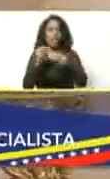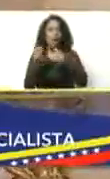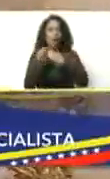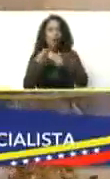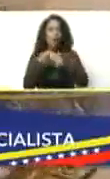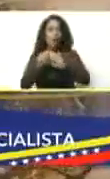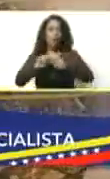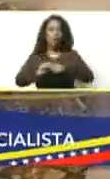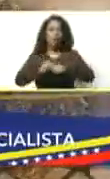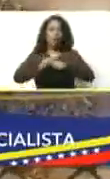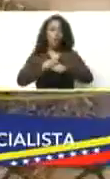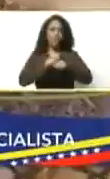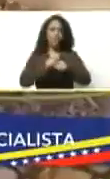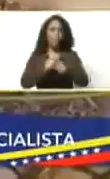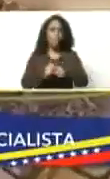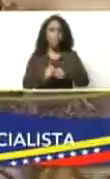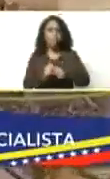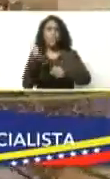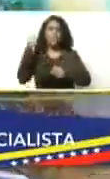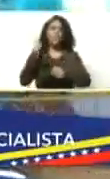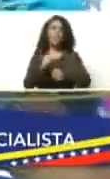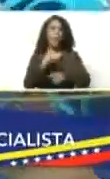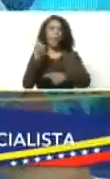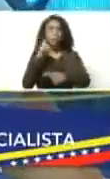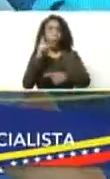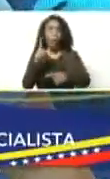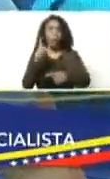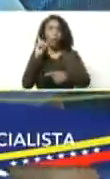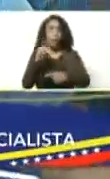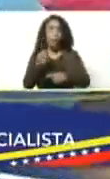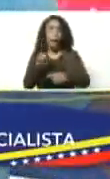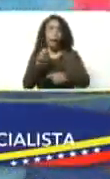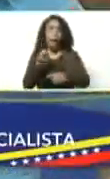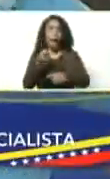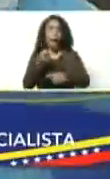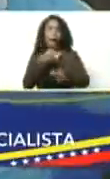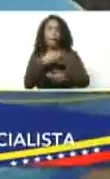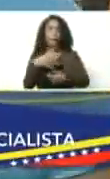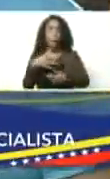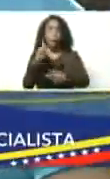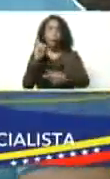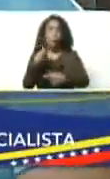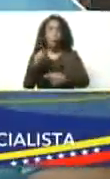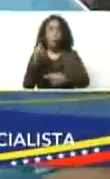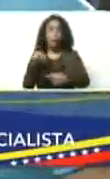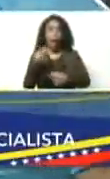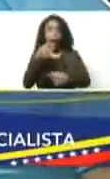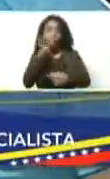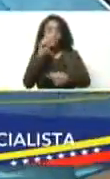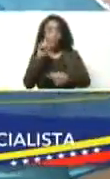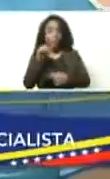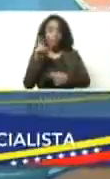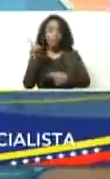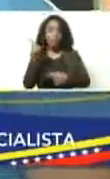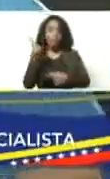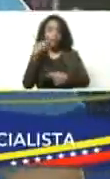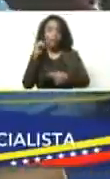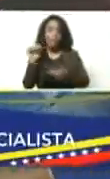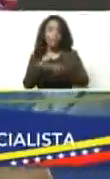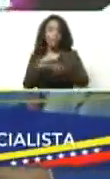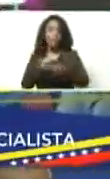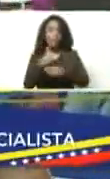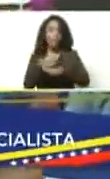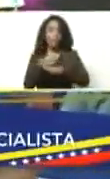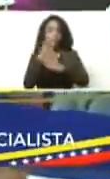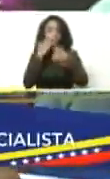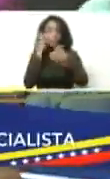¿no? Sí, con corcho, con charro, también viruta de café, y esto ahorita es acerrín aquí para la muestra. Bueno, no levanten